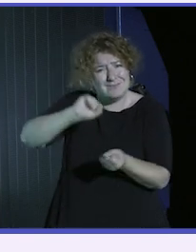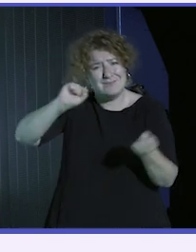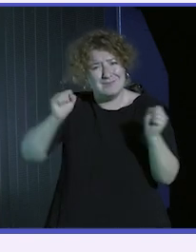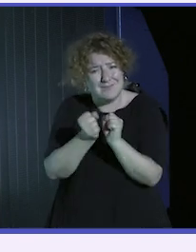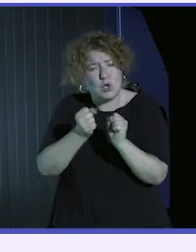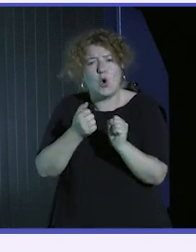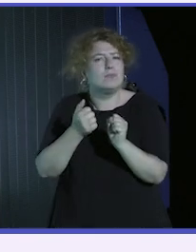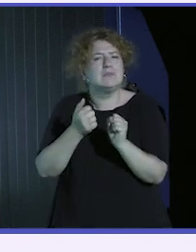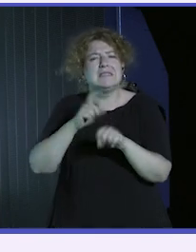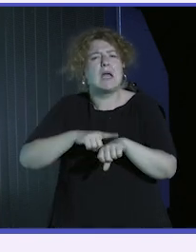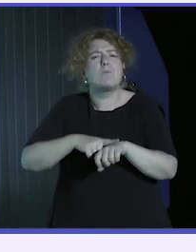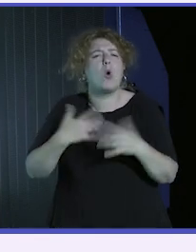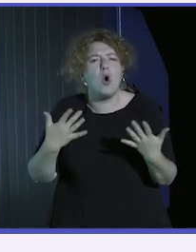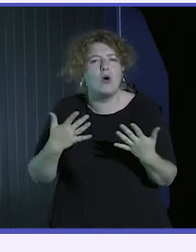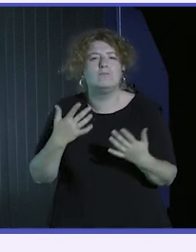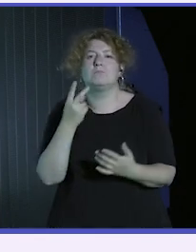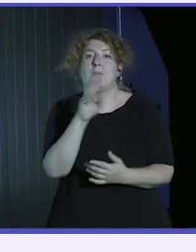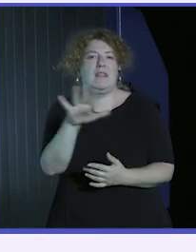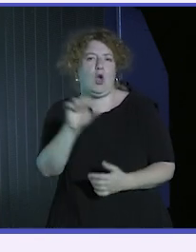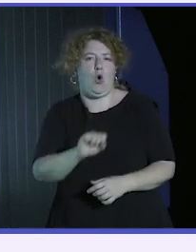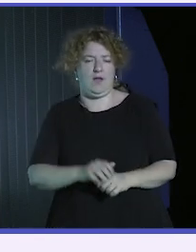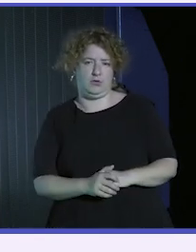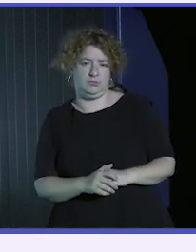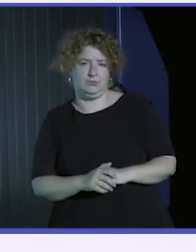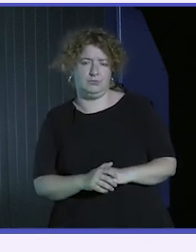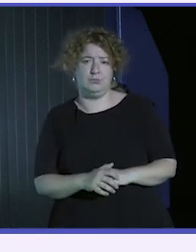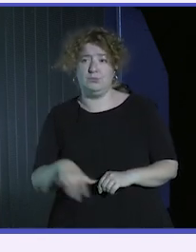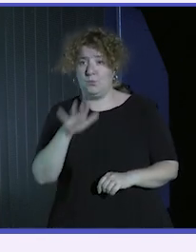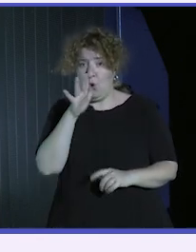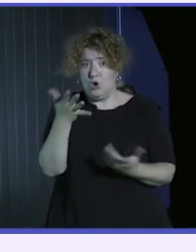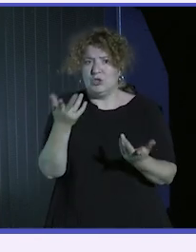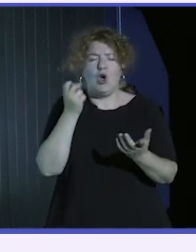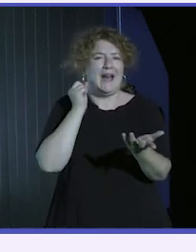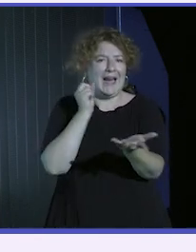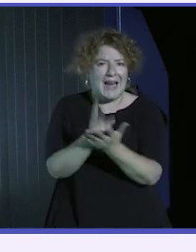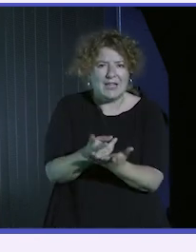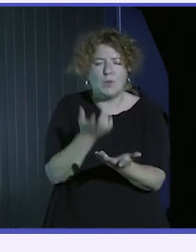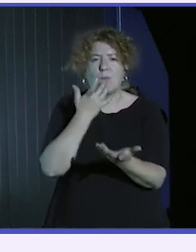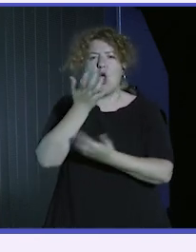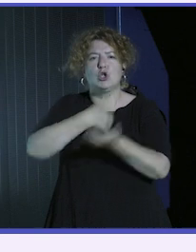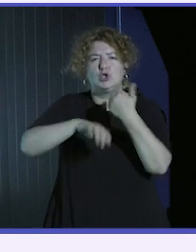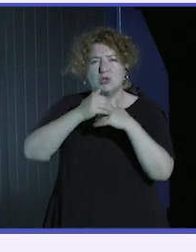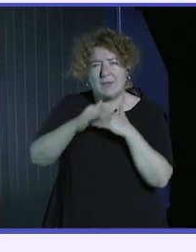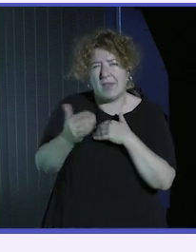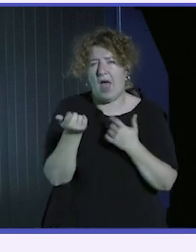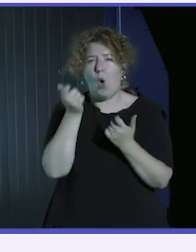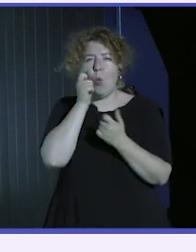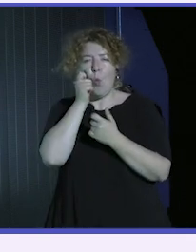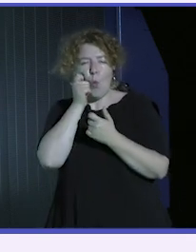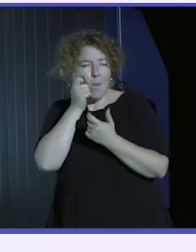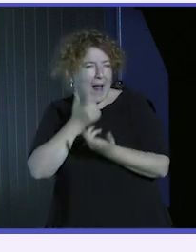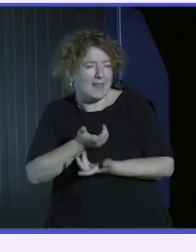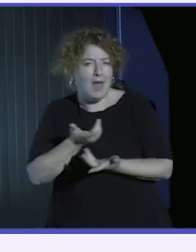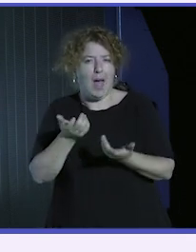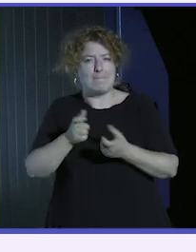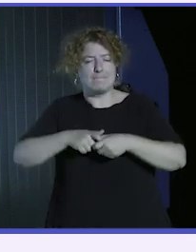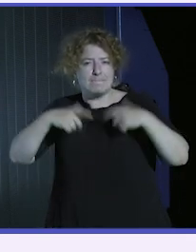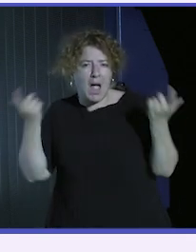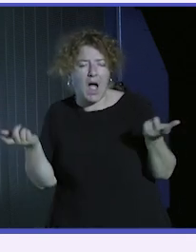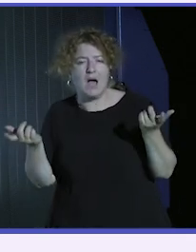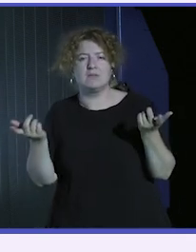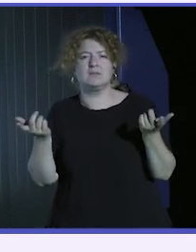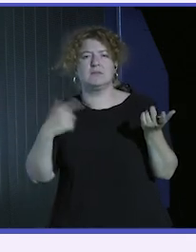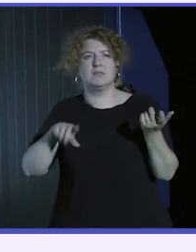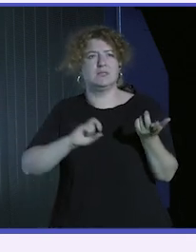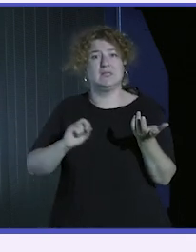25 para acelerar la respuesta a estos retos que nos preocupan como sociedad, sostenibilidad, una mayor humanidad y dar respuesta a todos estos